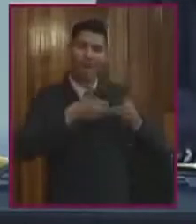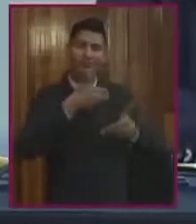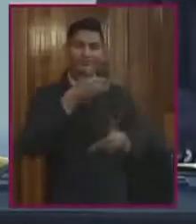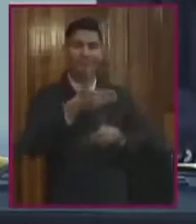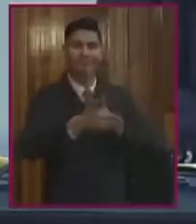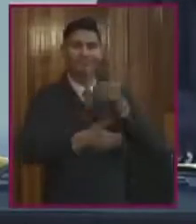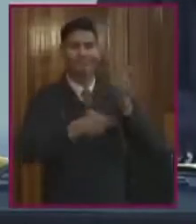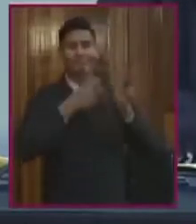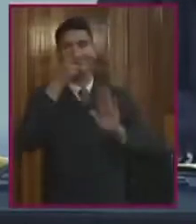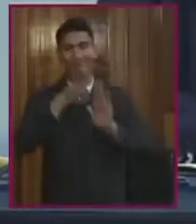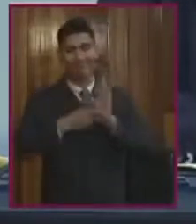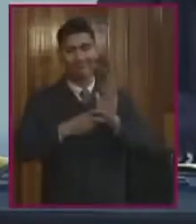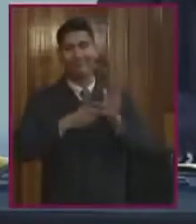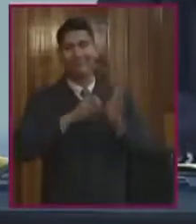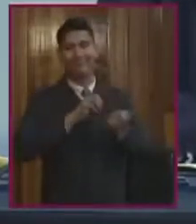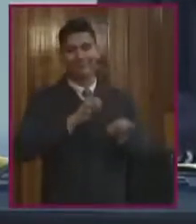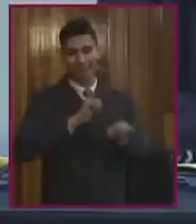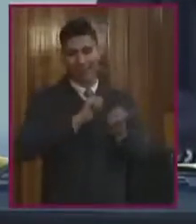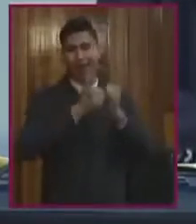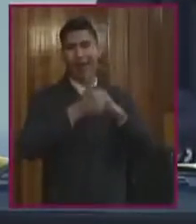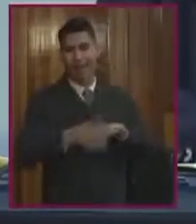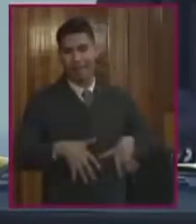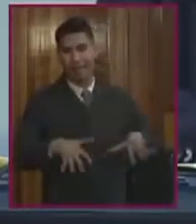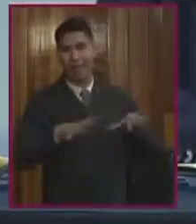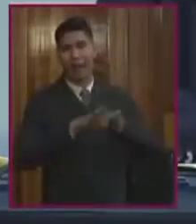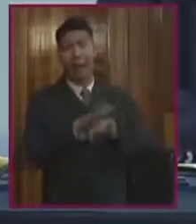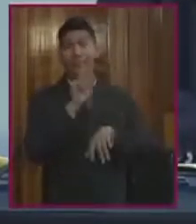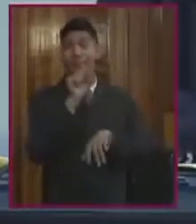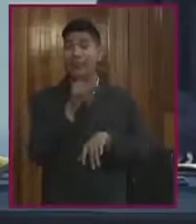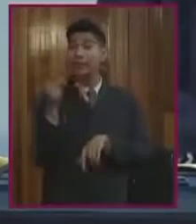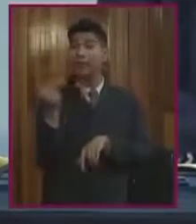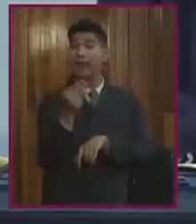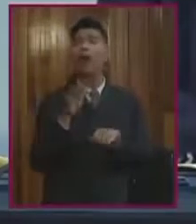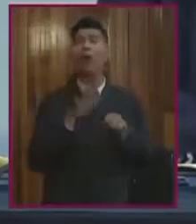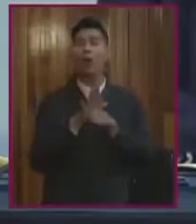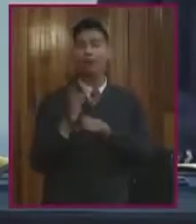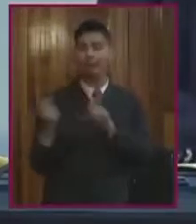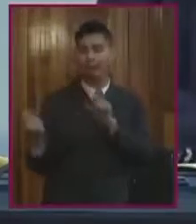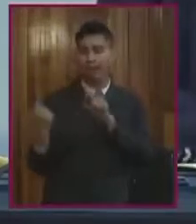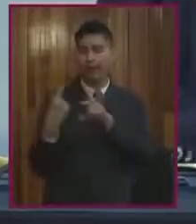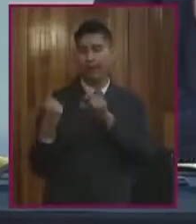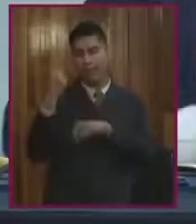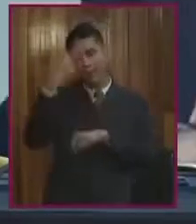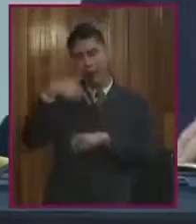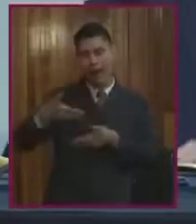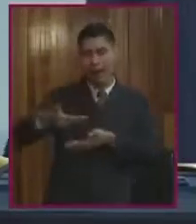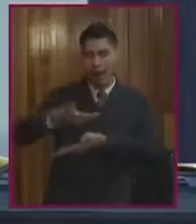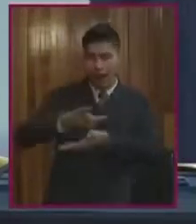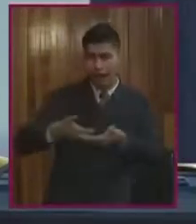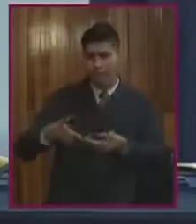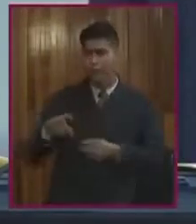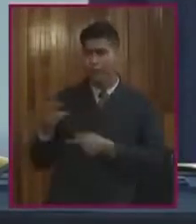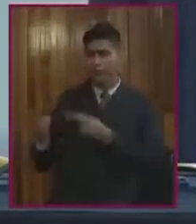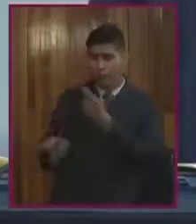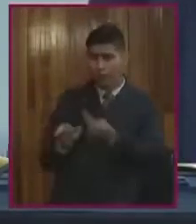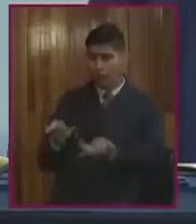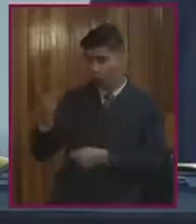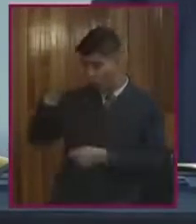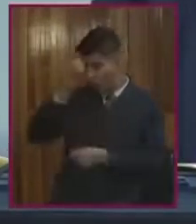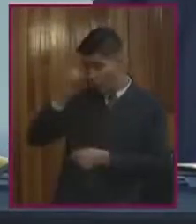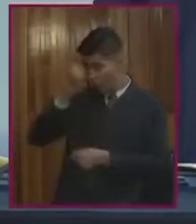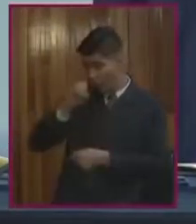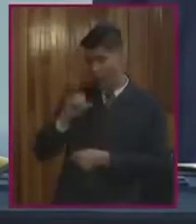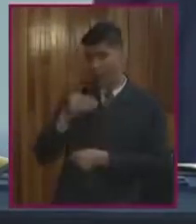autorregulación y brindar una retroalimentación pertinente que le permita a los estudiantes entender sus éxitos, áreas de oportunidad, pero